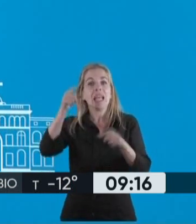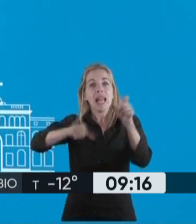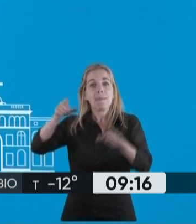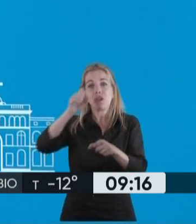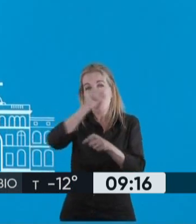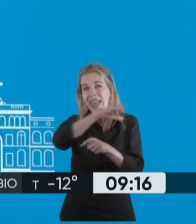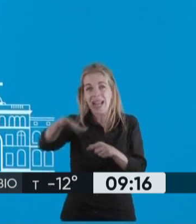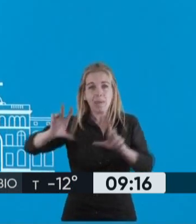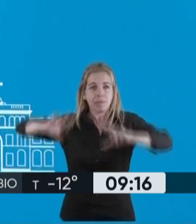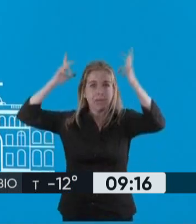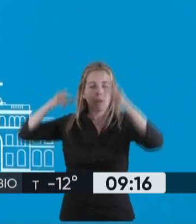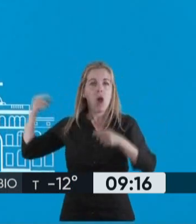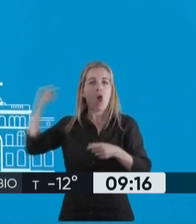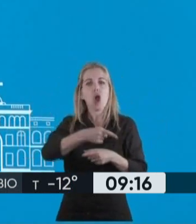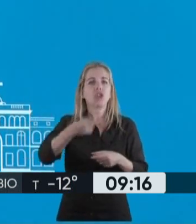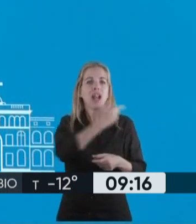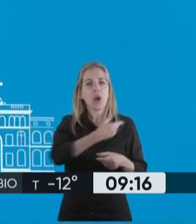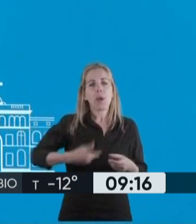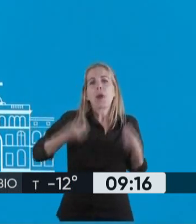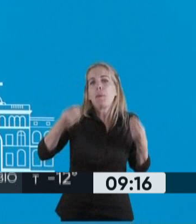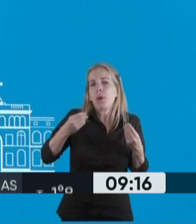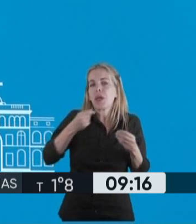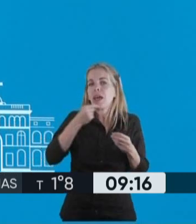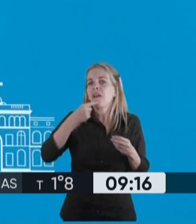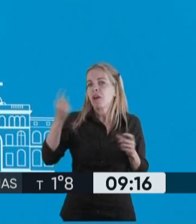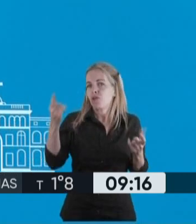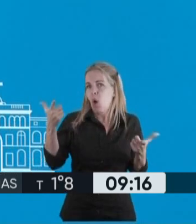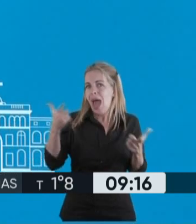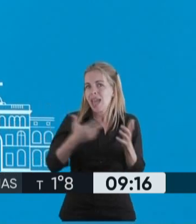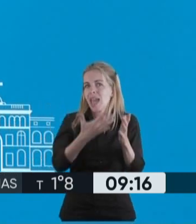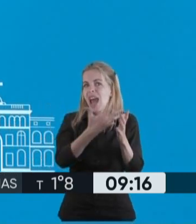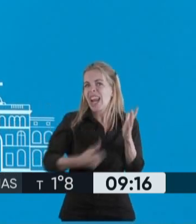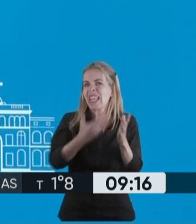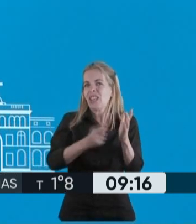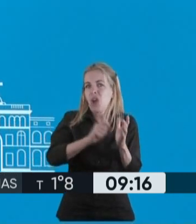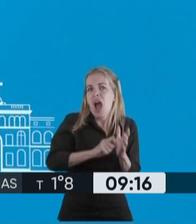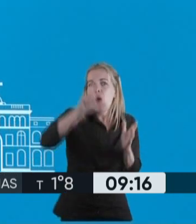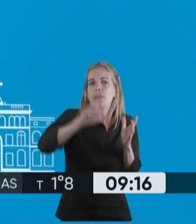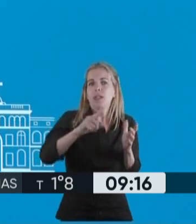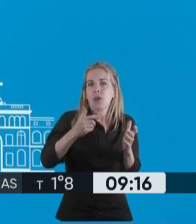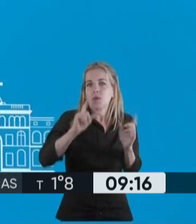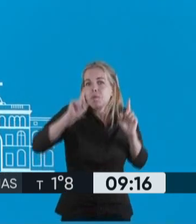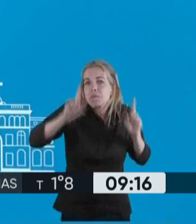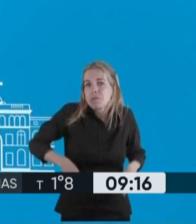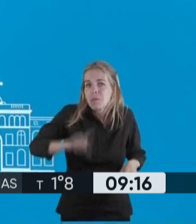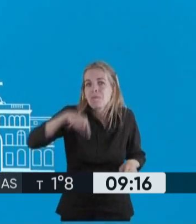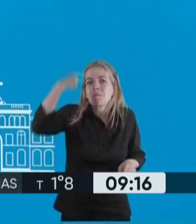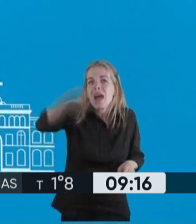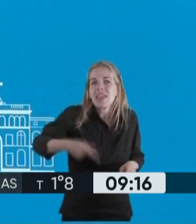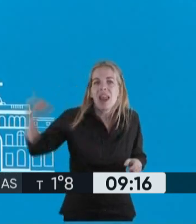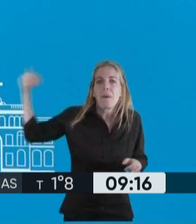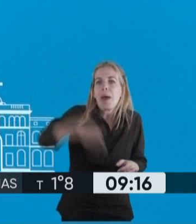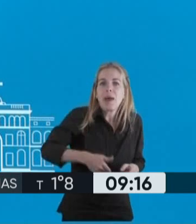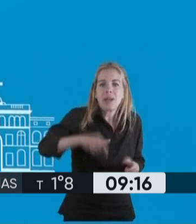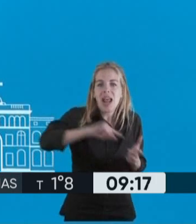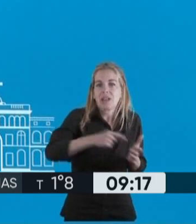que no existe, digamos, no hay suba de retenciones, no hay proyecto de suba de retenciones, con lo cual no está muy claro por qué o para qué están marchando. Y sobre el ministro